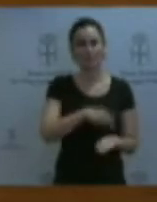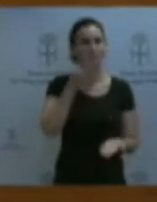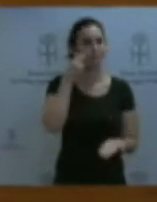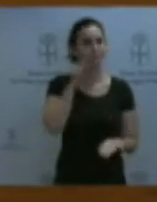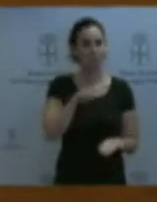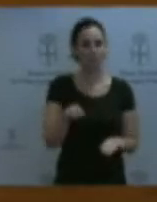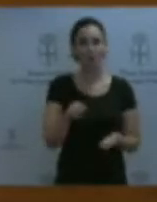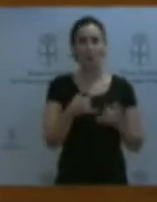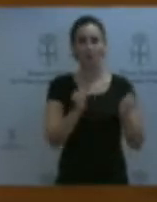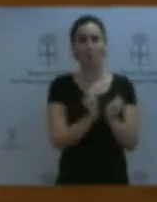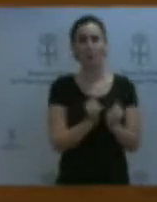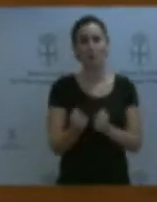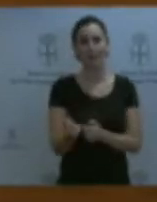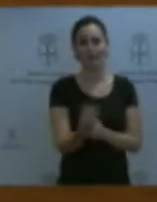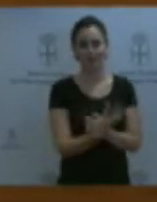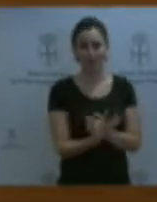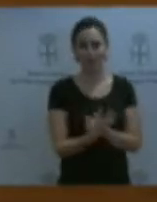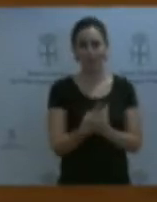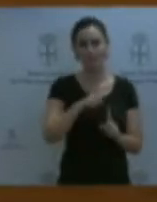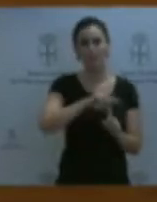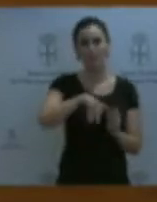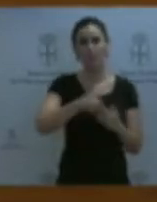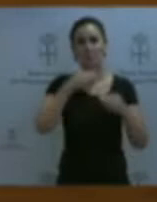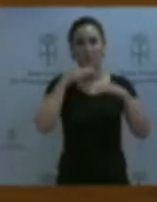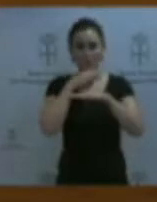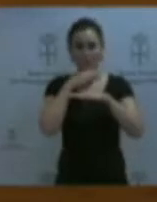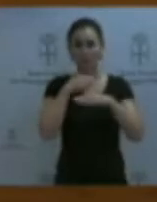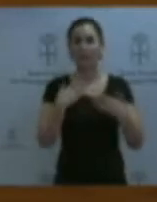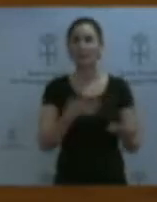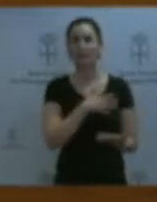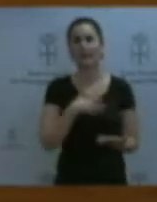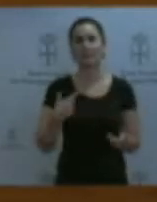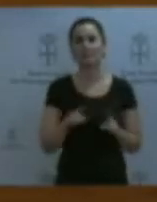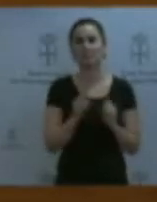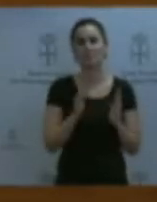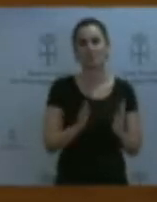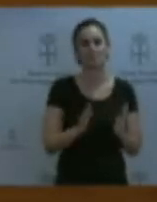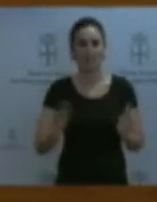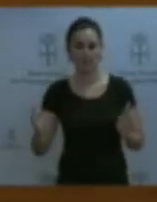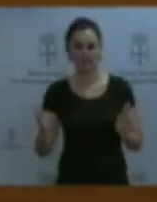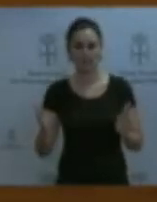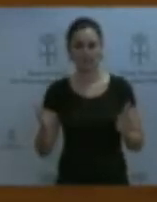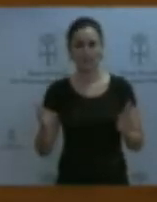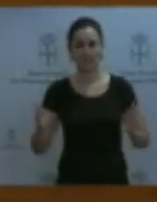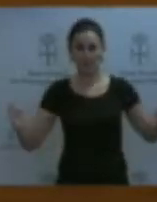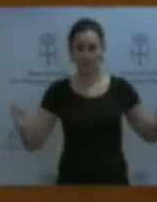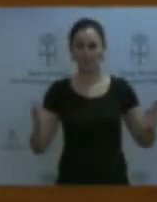octubre, porque queremos desestacionalizar la temporada y para ello hay que buscar además